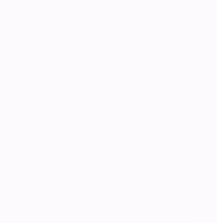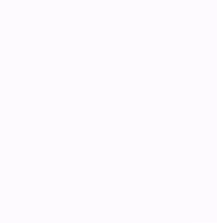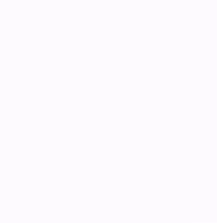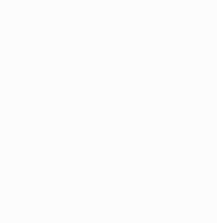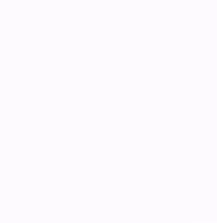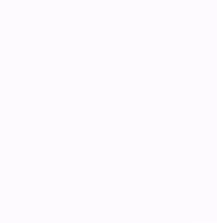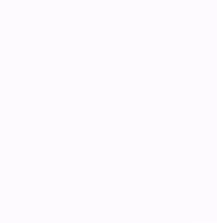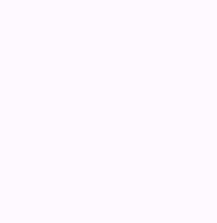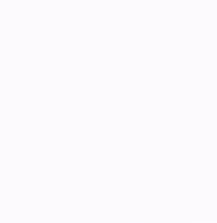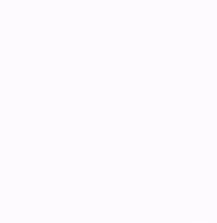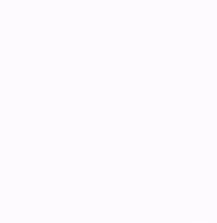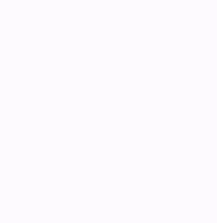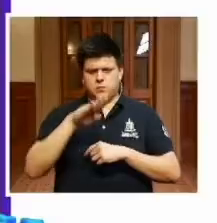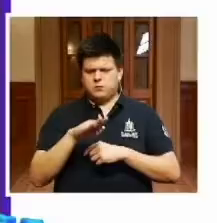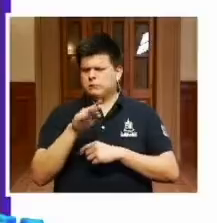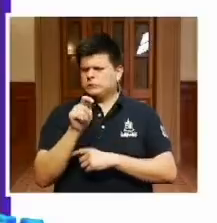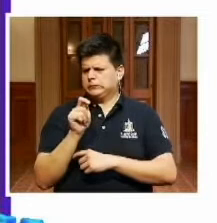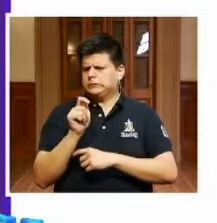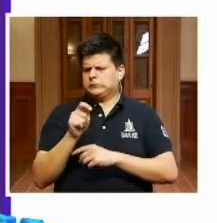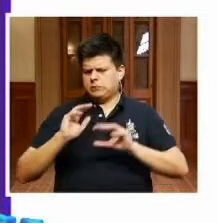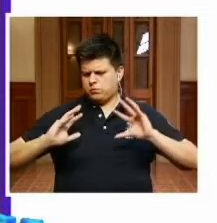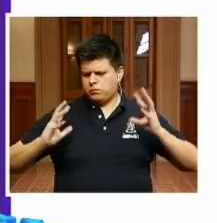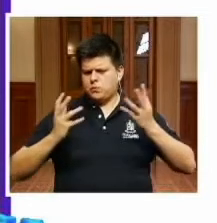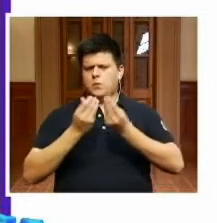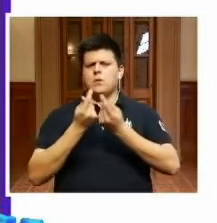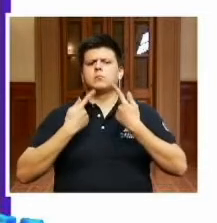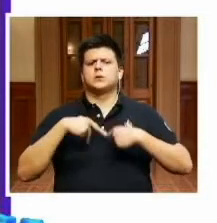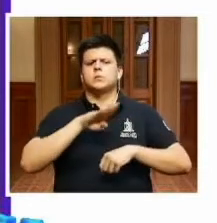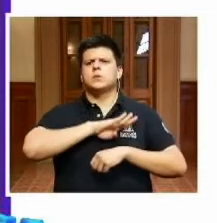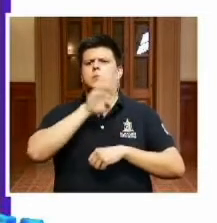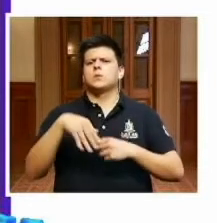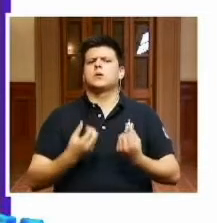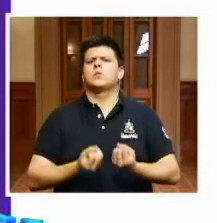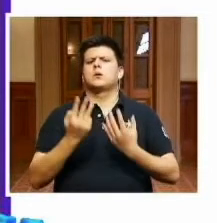25 en las últimas 24 horas. Para dar un total de